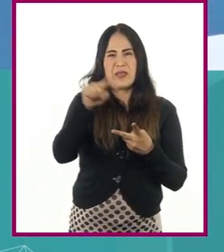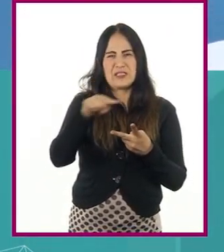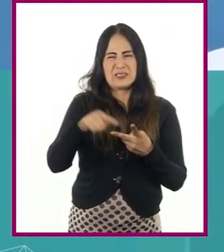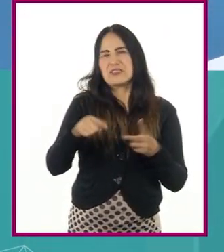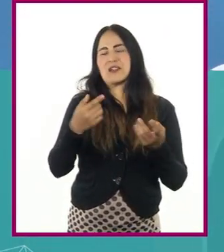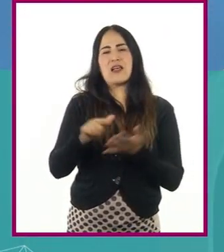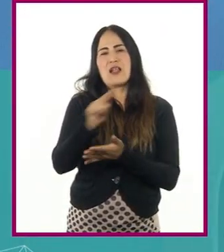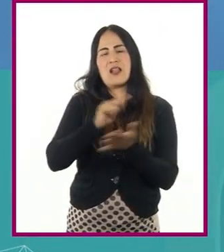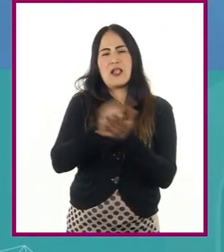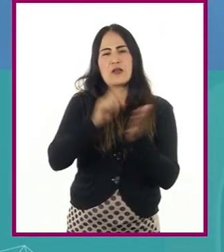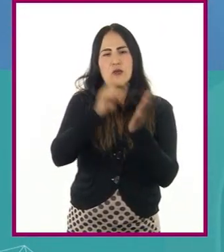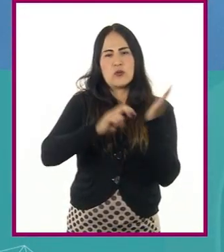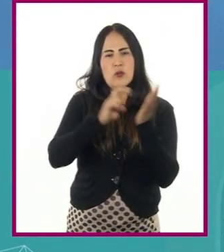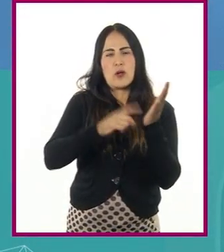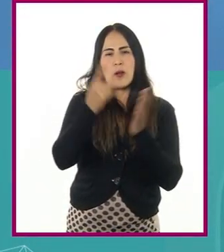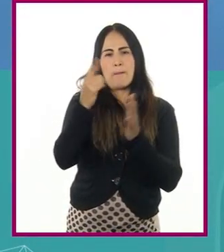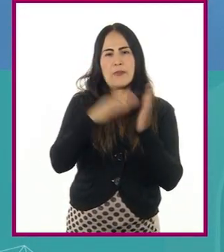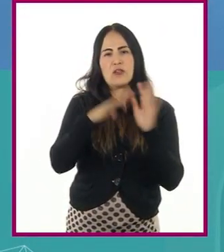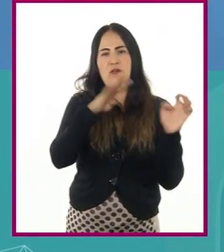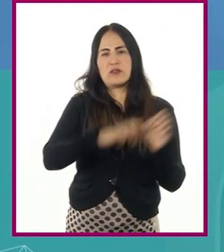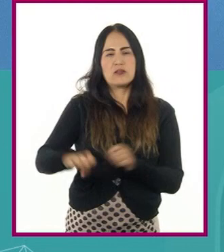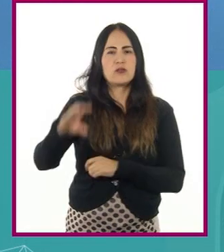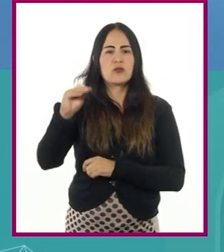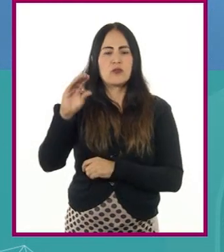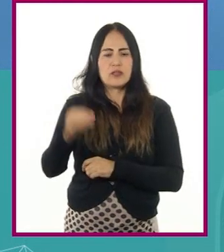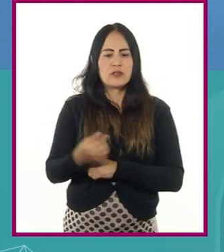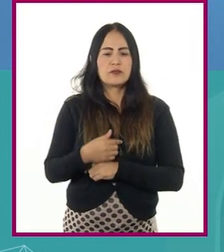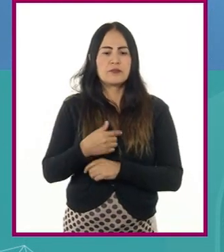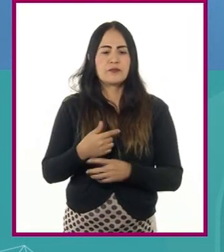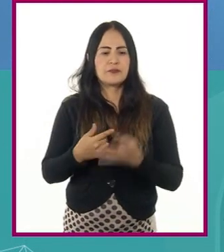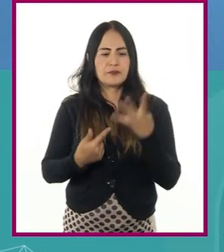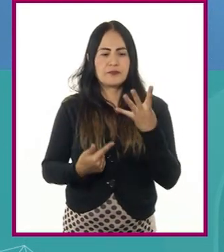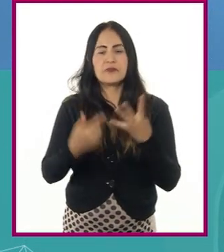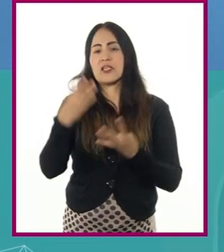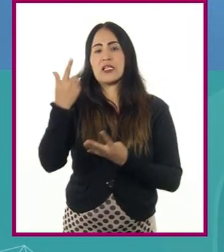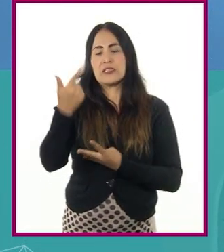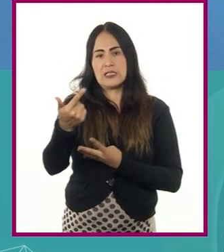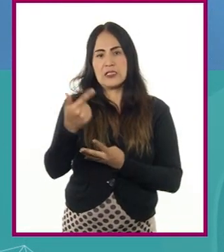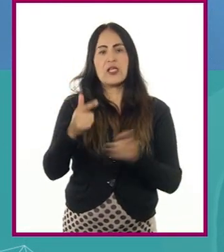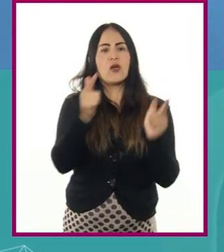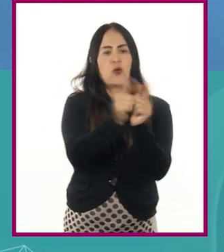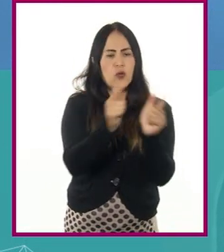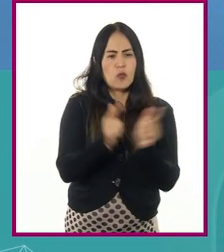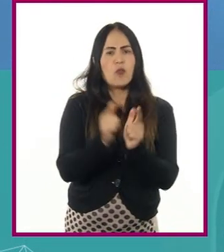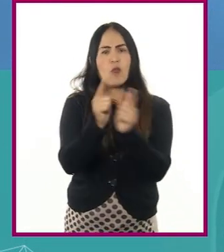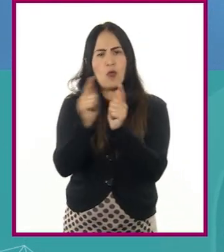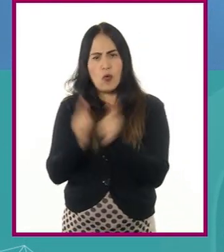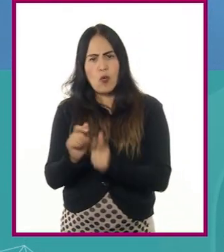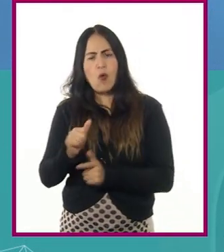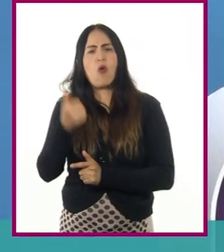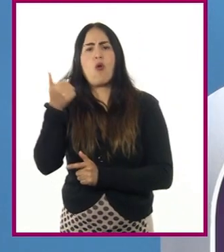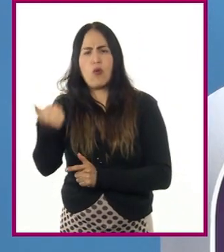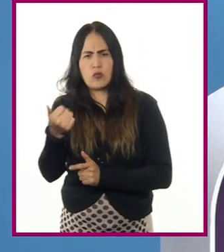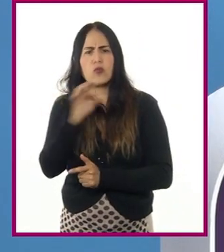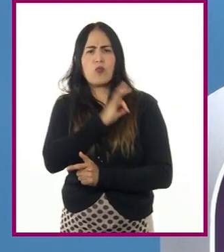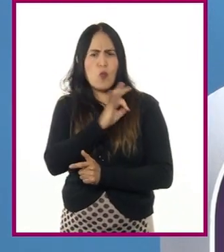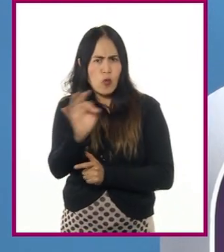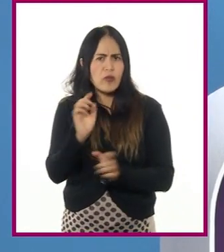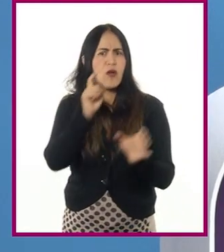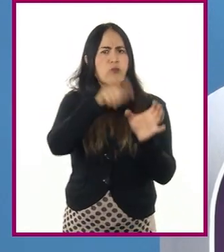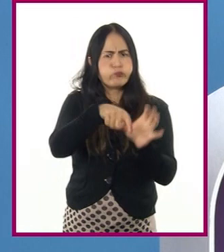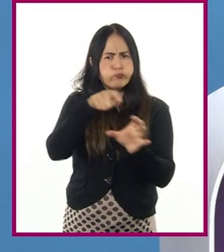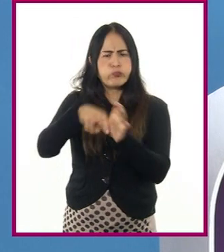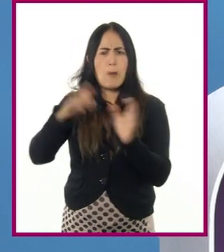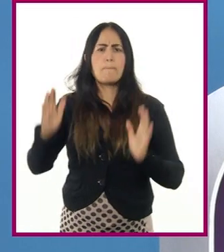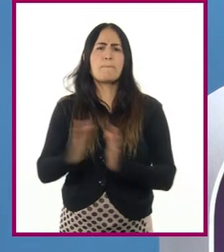en 1997 para incorporar a la lucha partidista a fuerzas políticas consideradas minoritarias, en